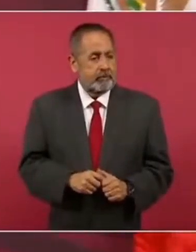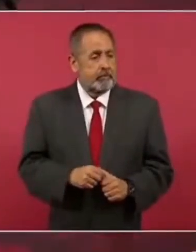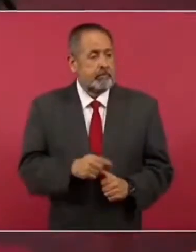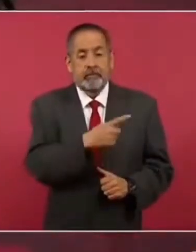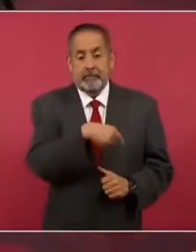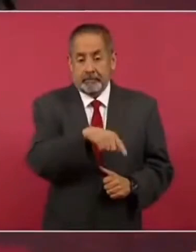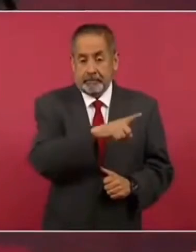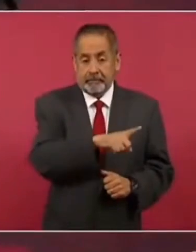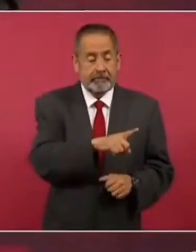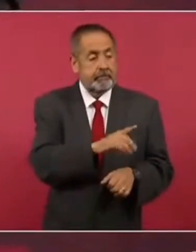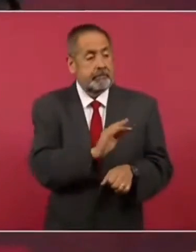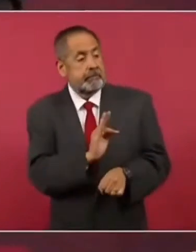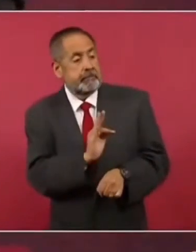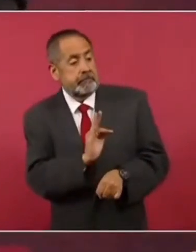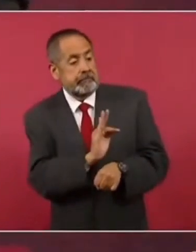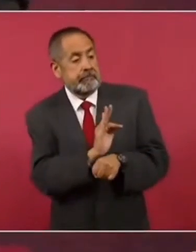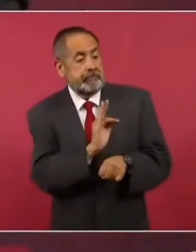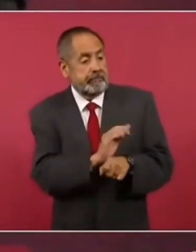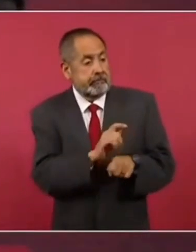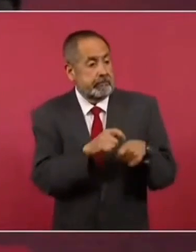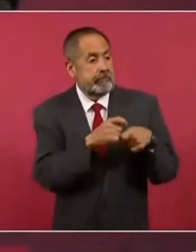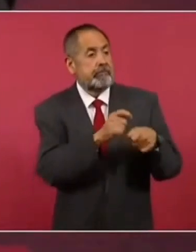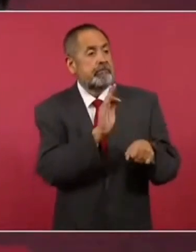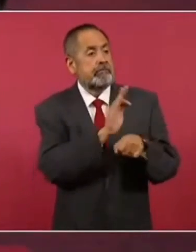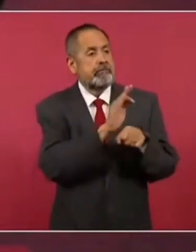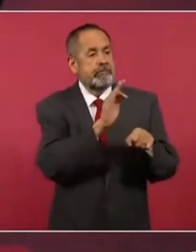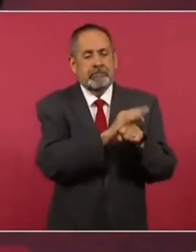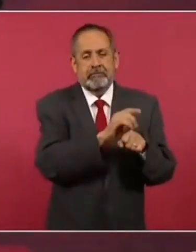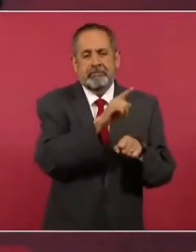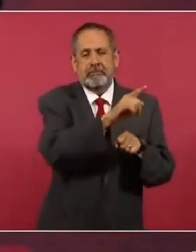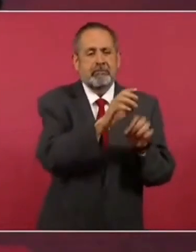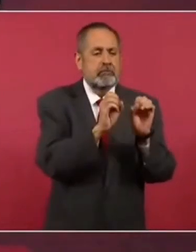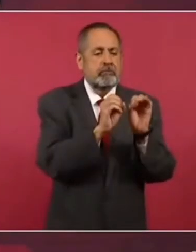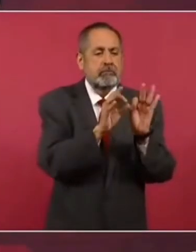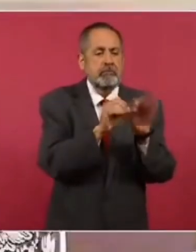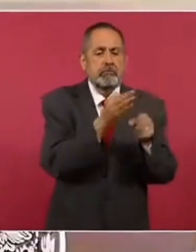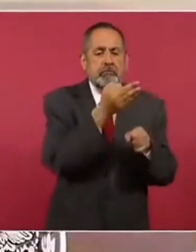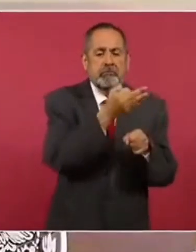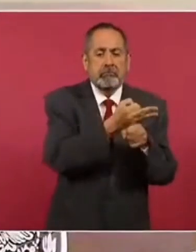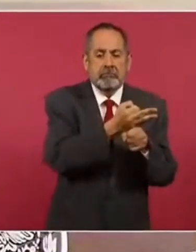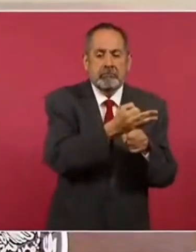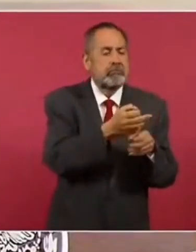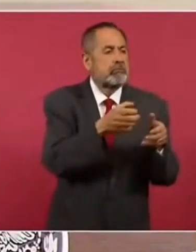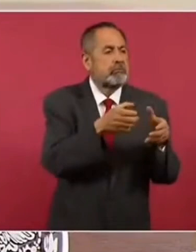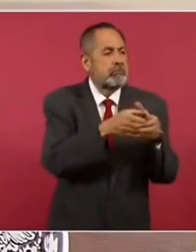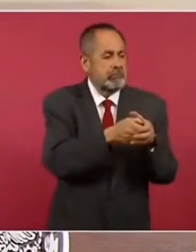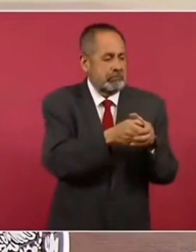defensores del departamentito, del Departamento de Estado.